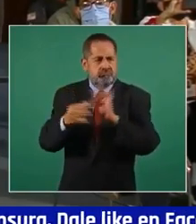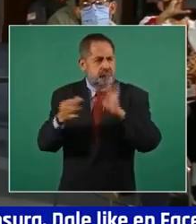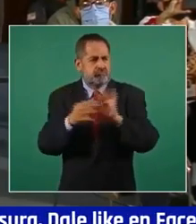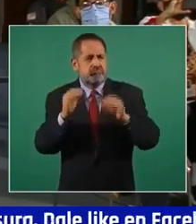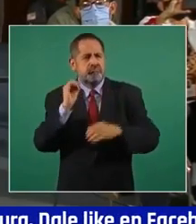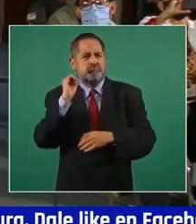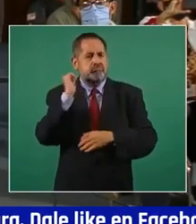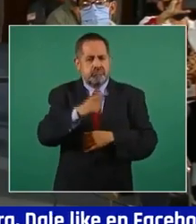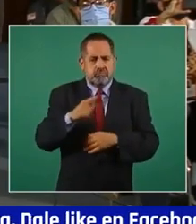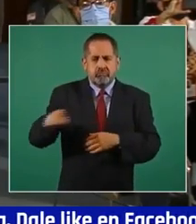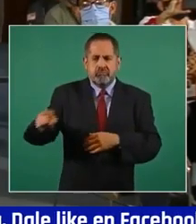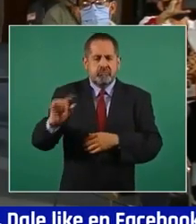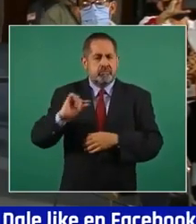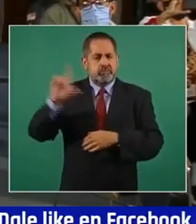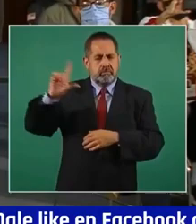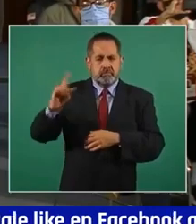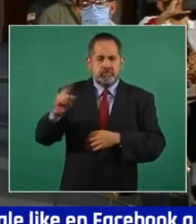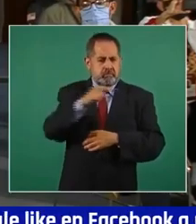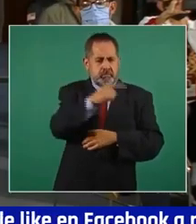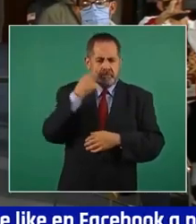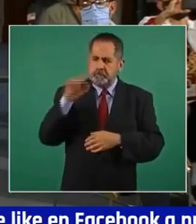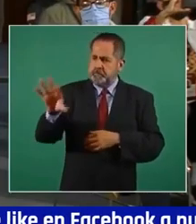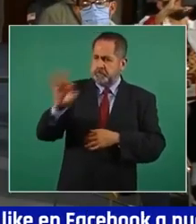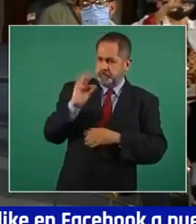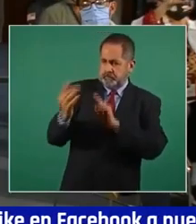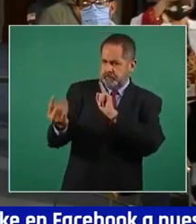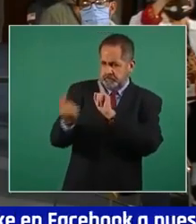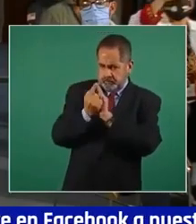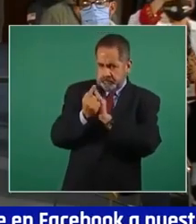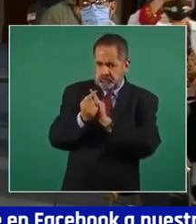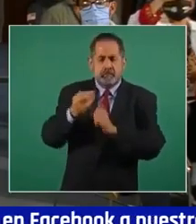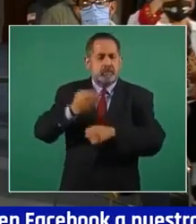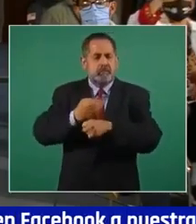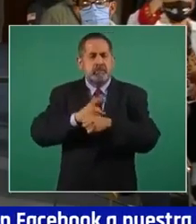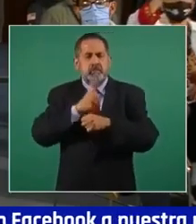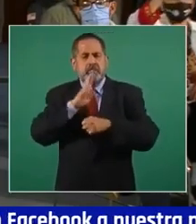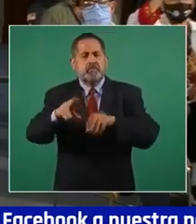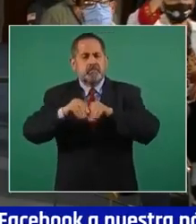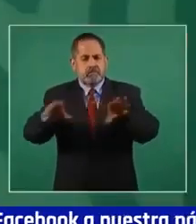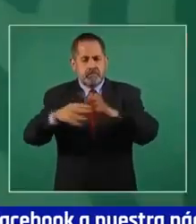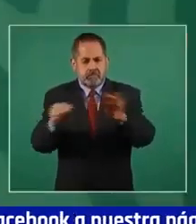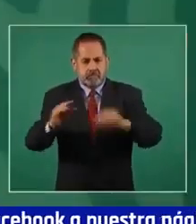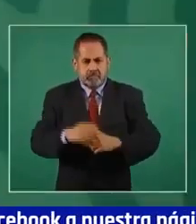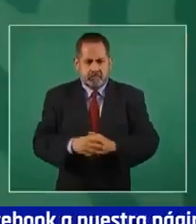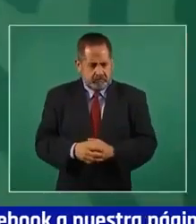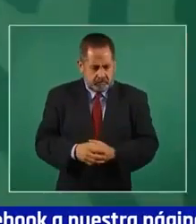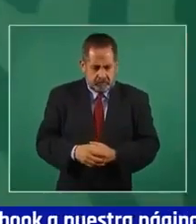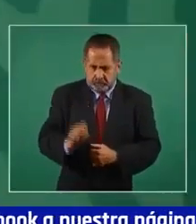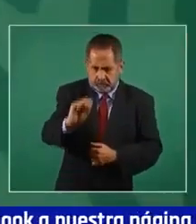menos lo hiciera con el funcionario que usted designe y entregar aquí un reporte de lo recabado? Sí,